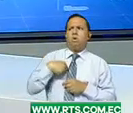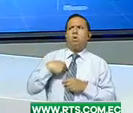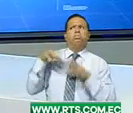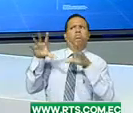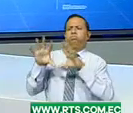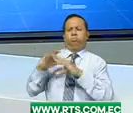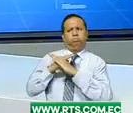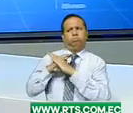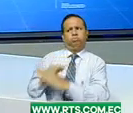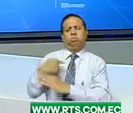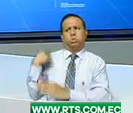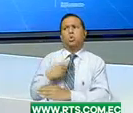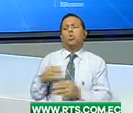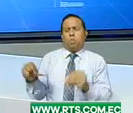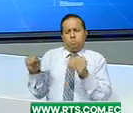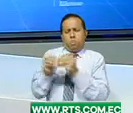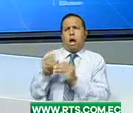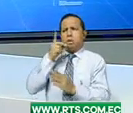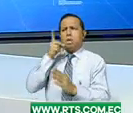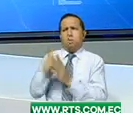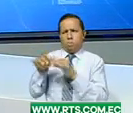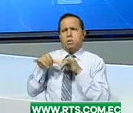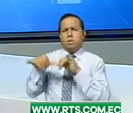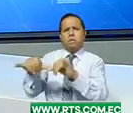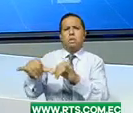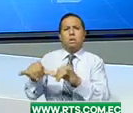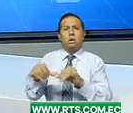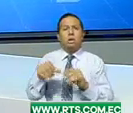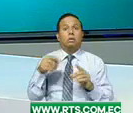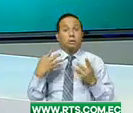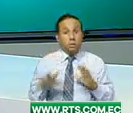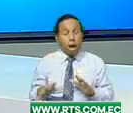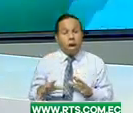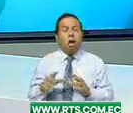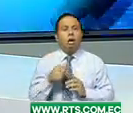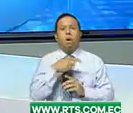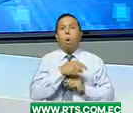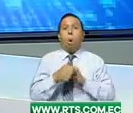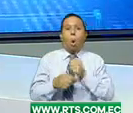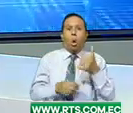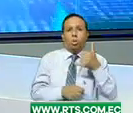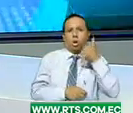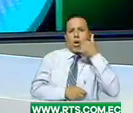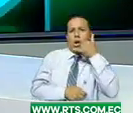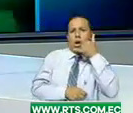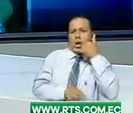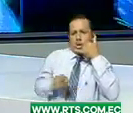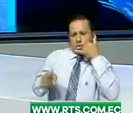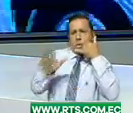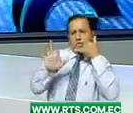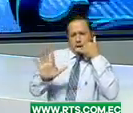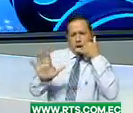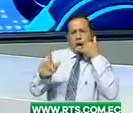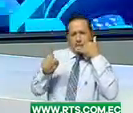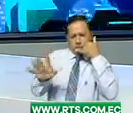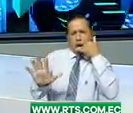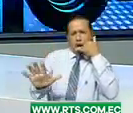que se investigaba por tráfico de bienes patrimoniales. La fiscal general Diana Salazar solicitó condenar estos